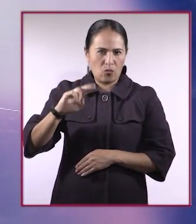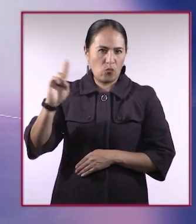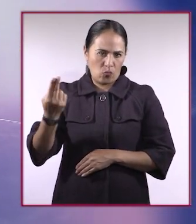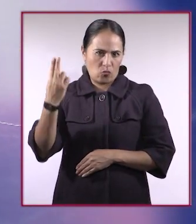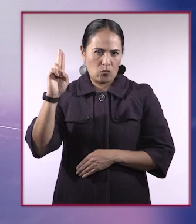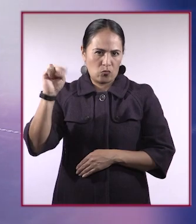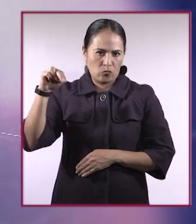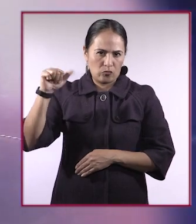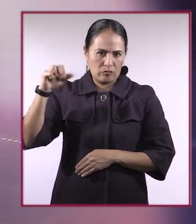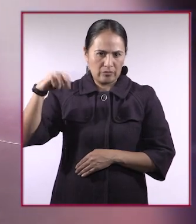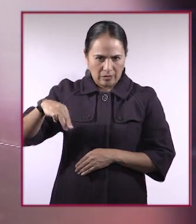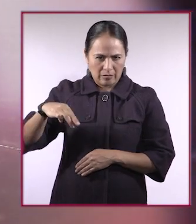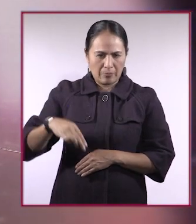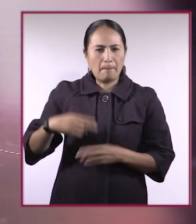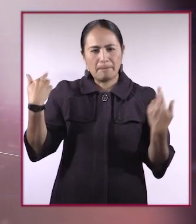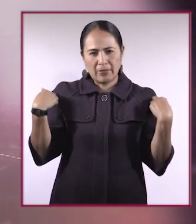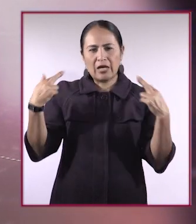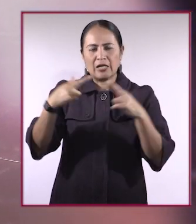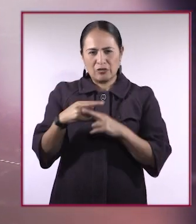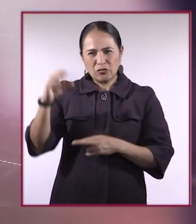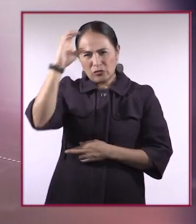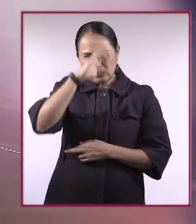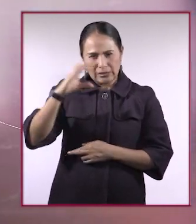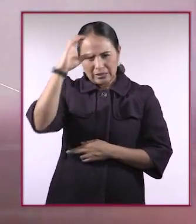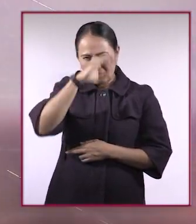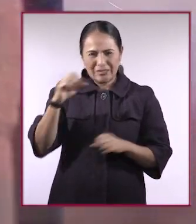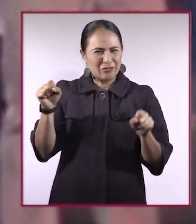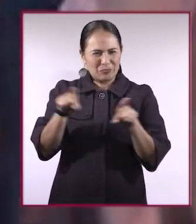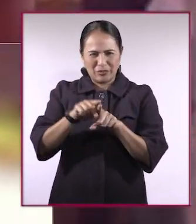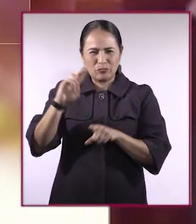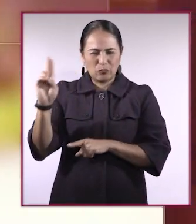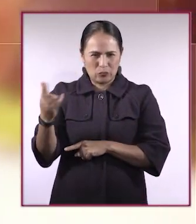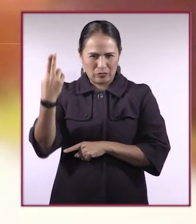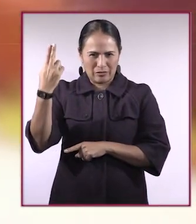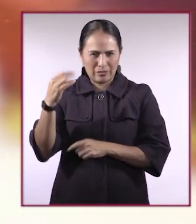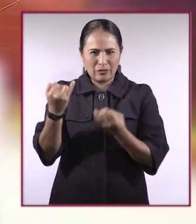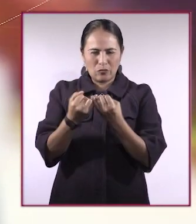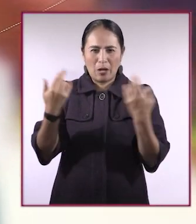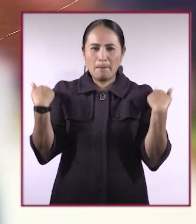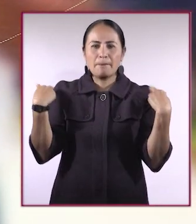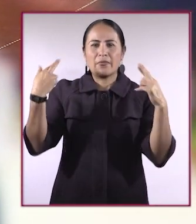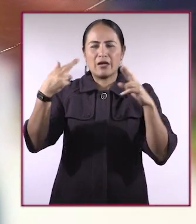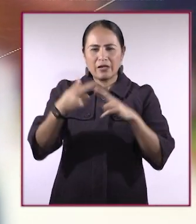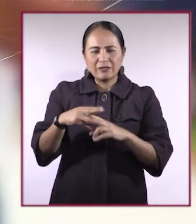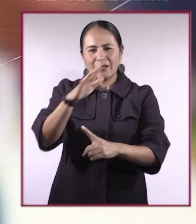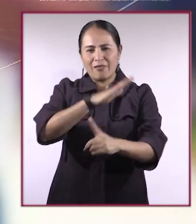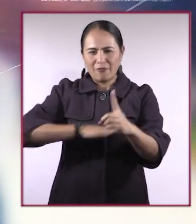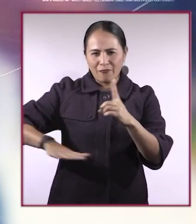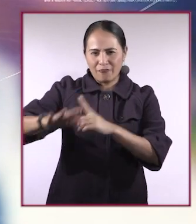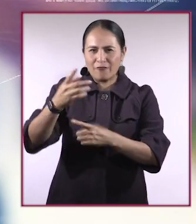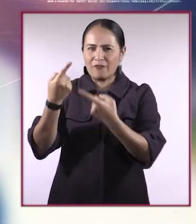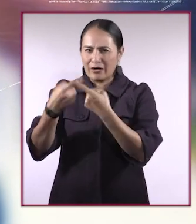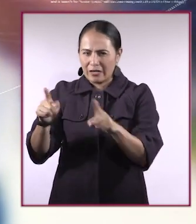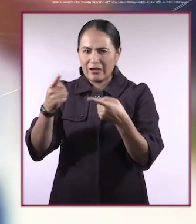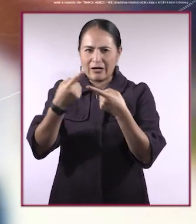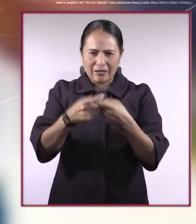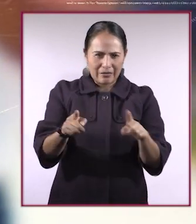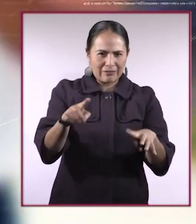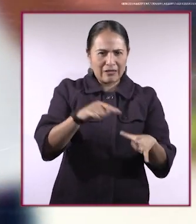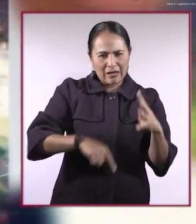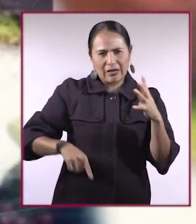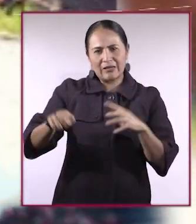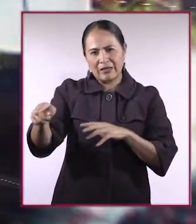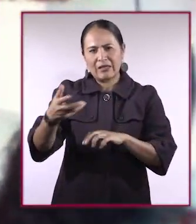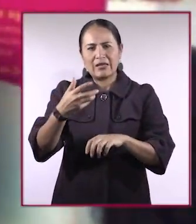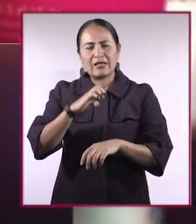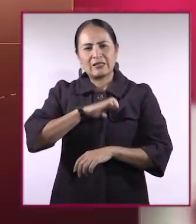la Facultad de Ciencias de la misma universidad y doctor en biodiversidad etnobotánica médica por la Universidad de